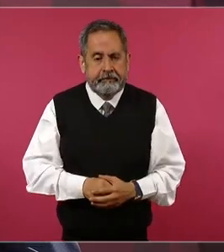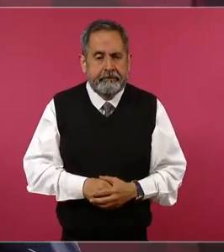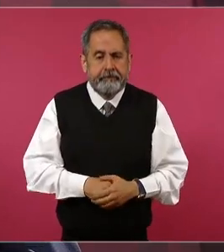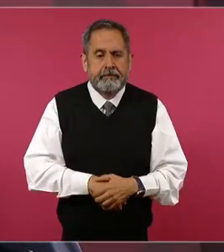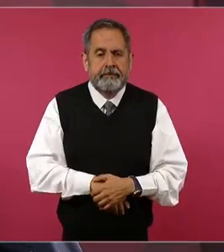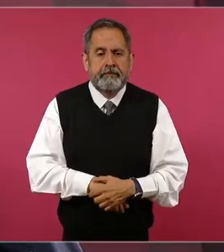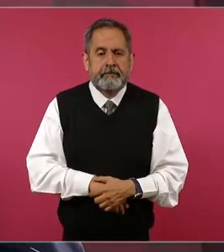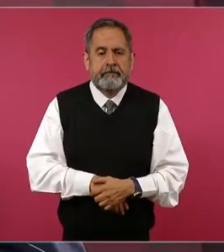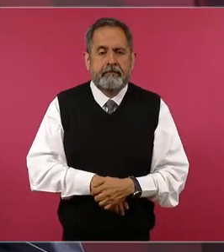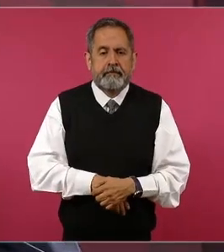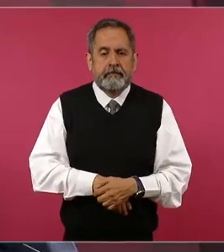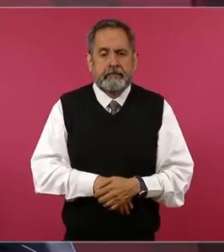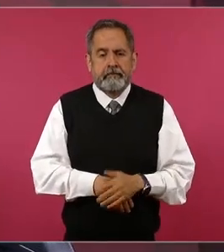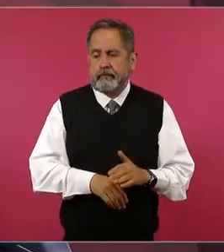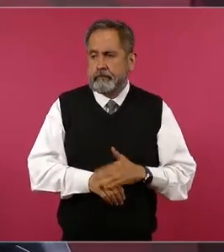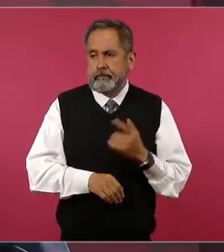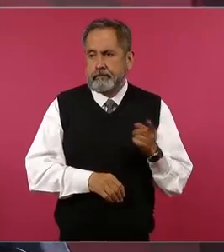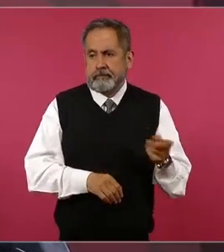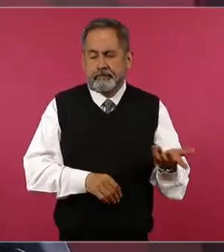porque